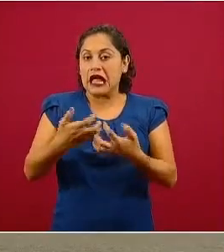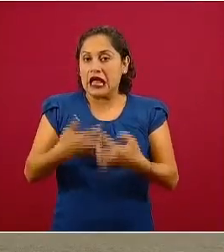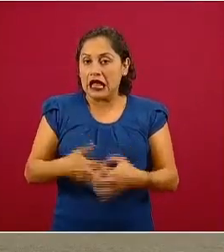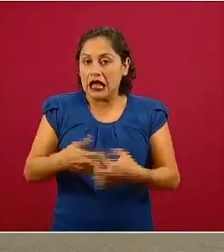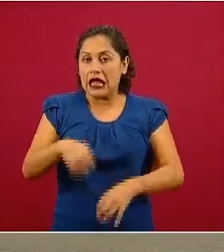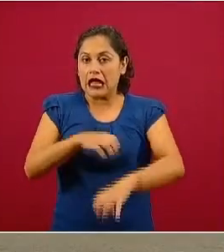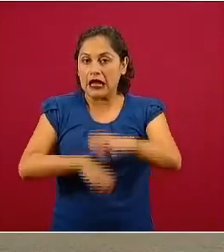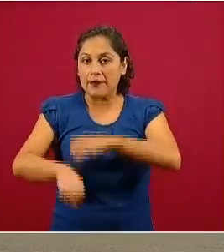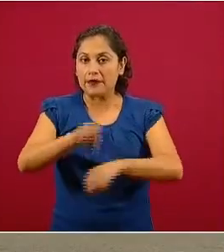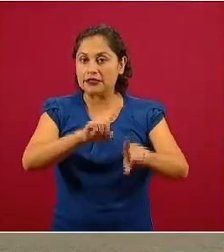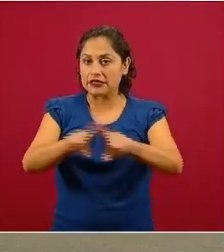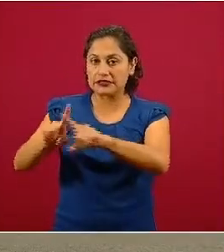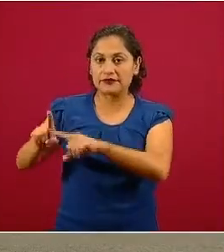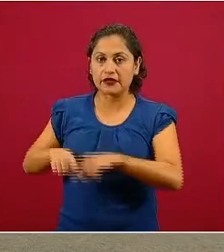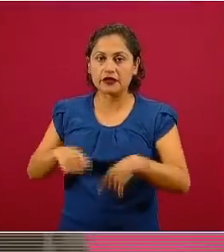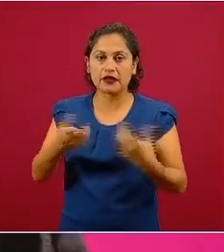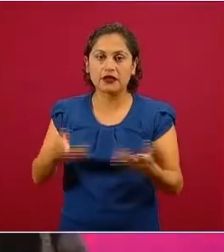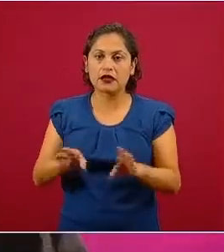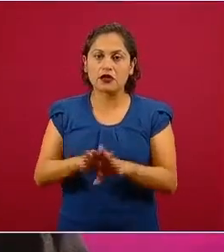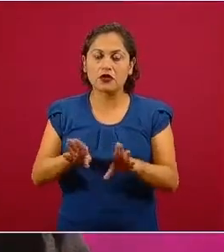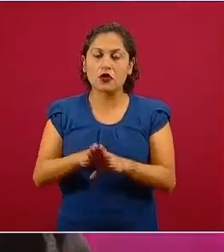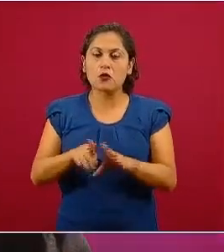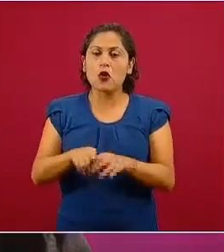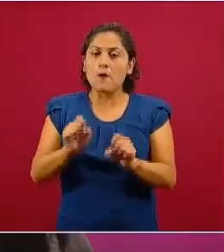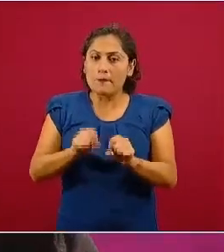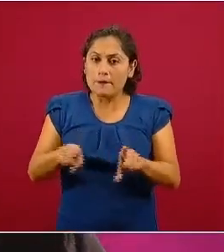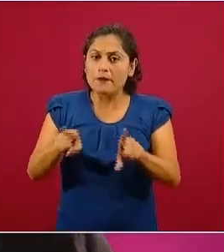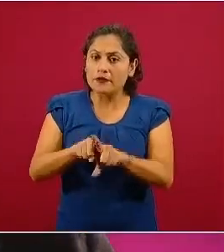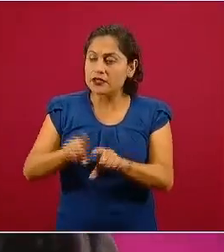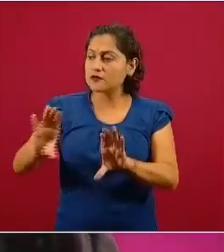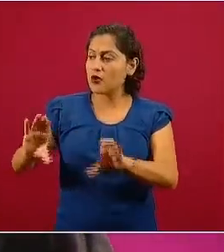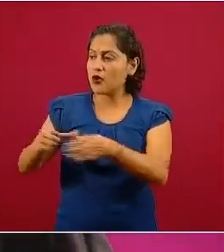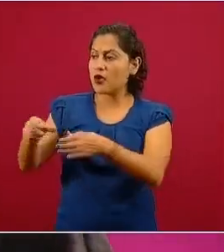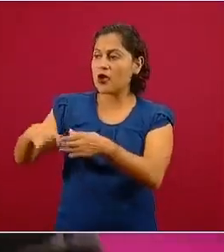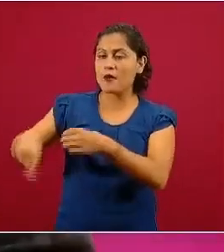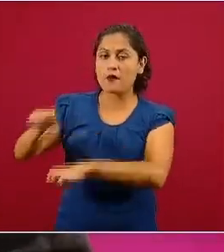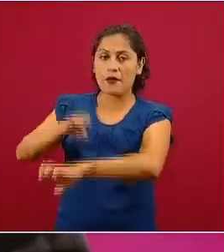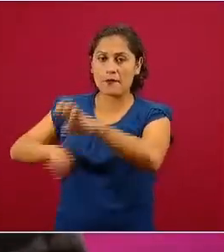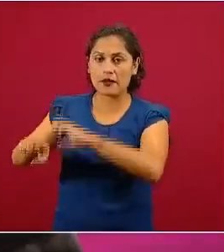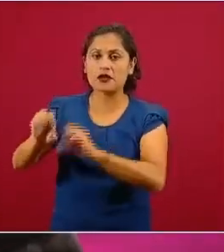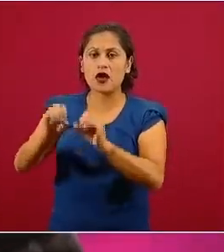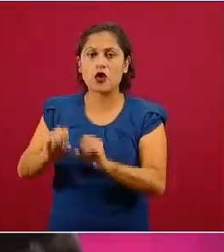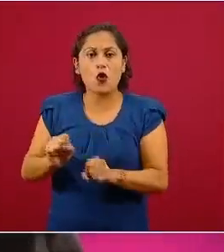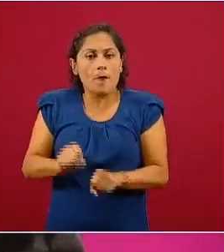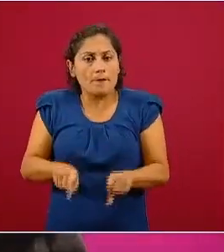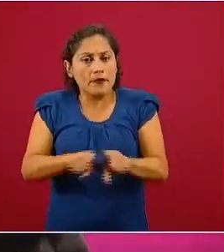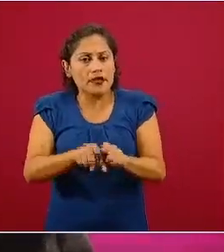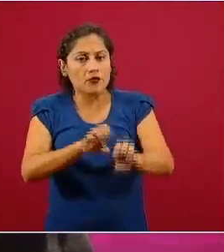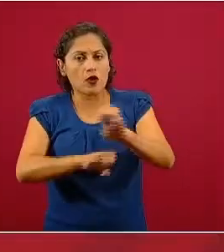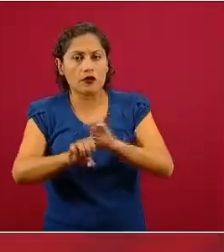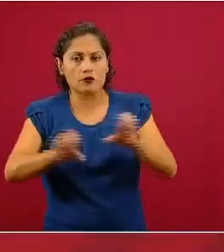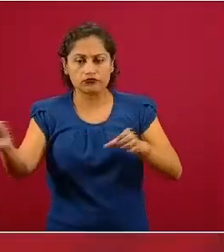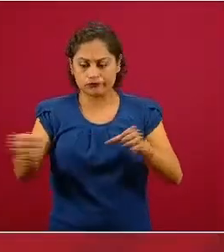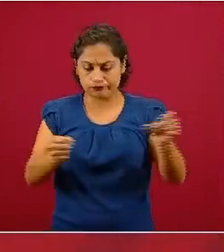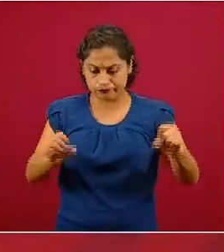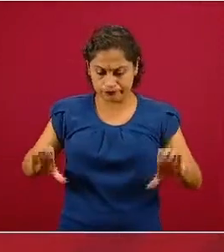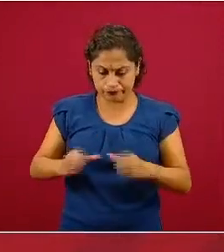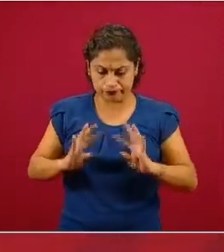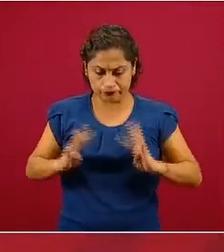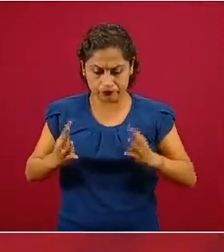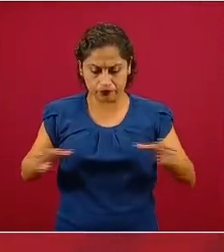alimentaria, ya sea en forma directa o a través de las cámaras empresariales. Y obviamente mantenía el control para que ninguna de